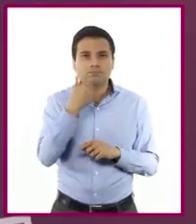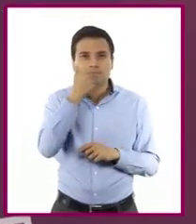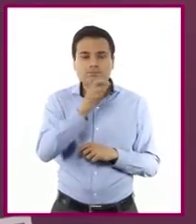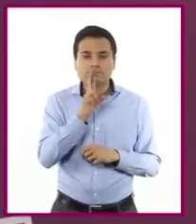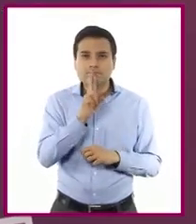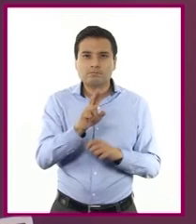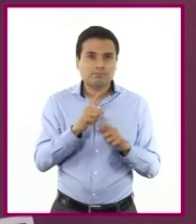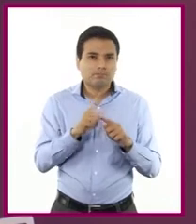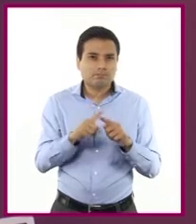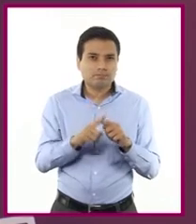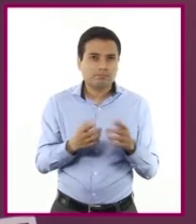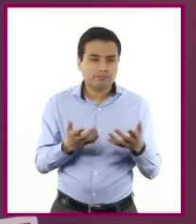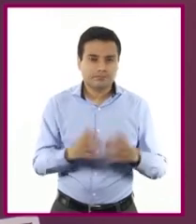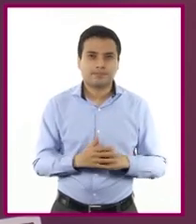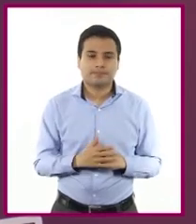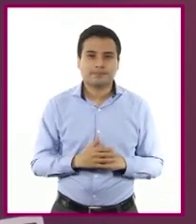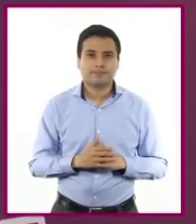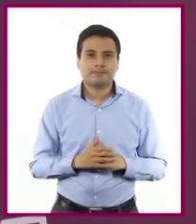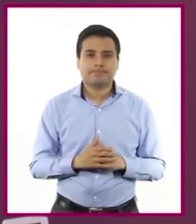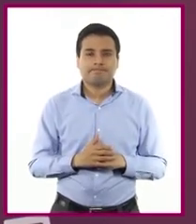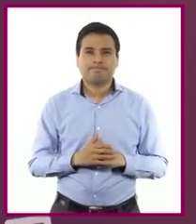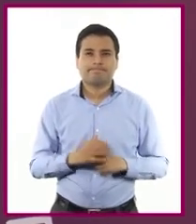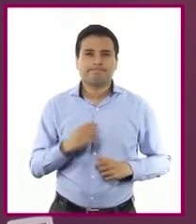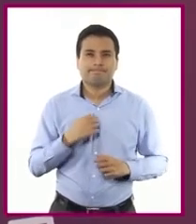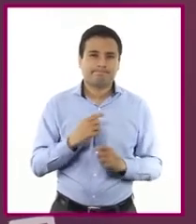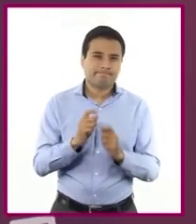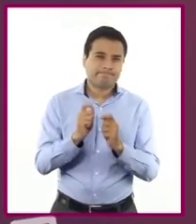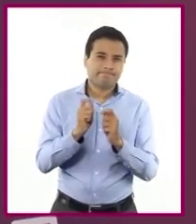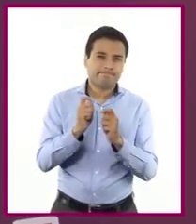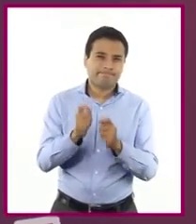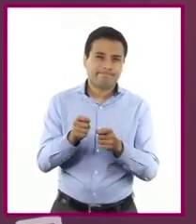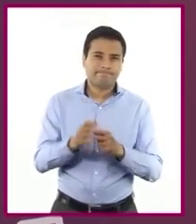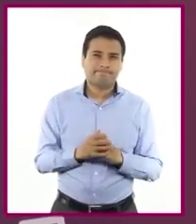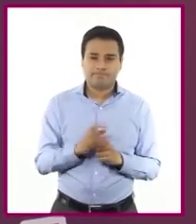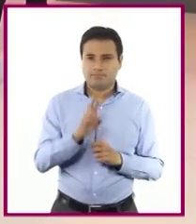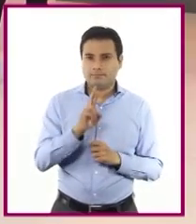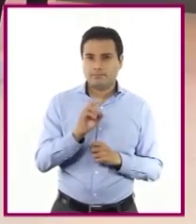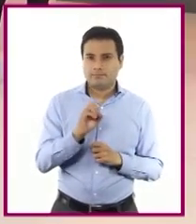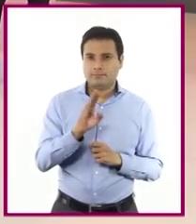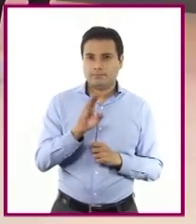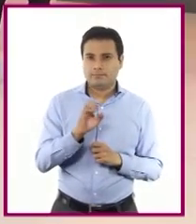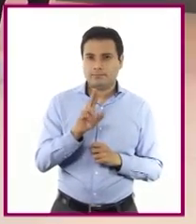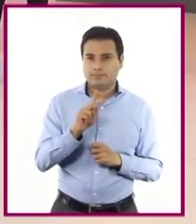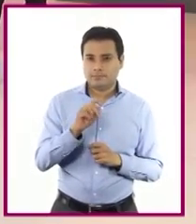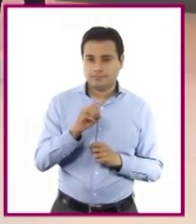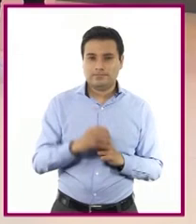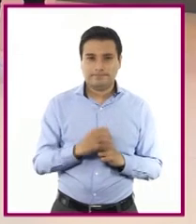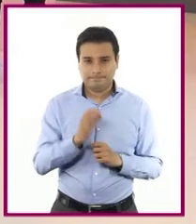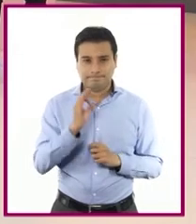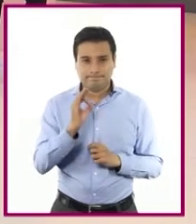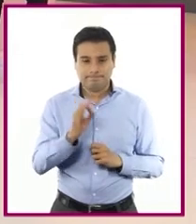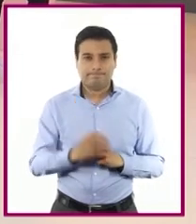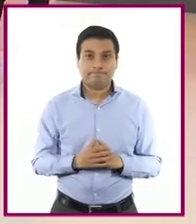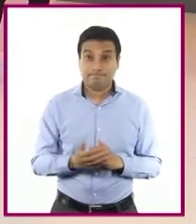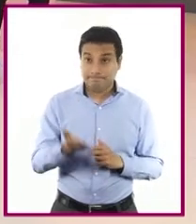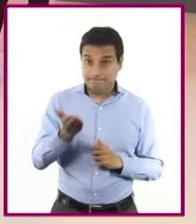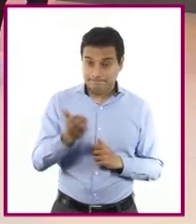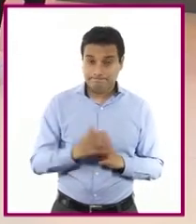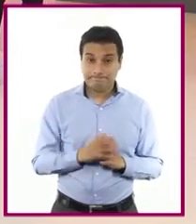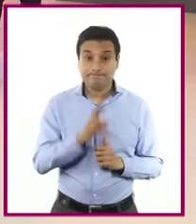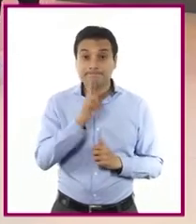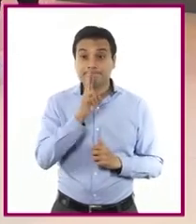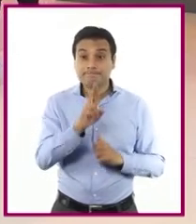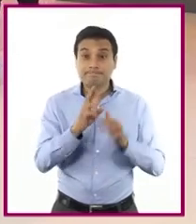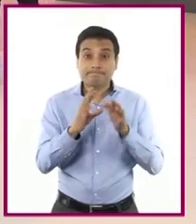respuesta, profesor Ricardo? Bien, le daré la palabra a Roberto. ¡Excelente! Roberto, por favor,